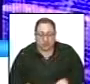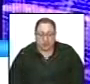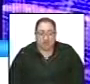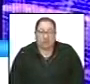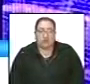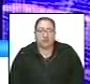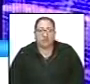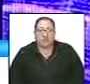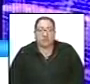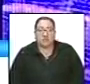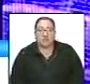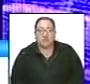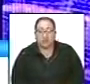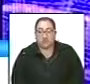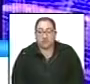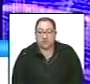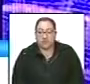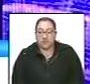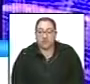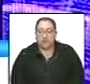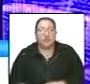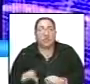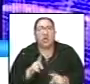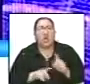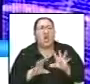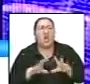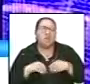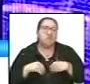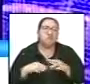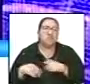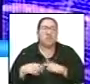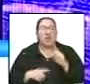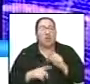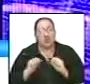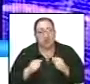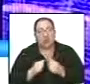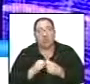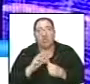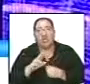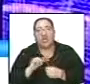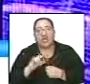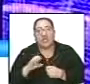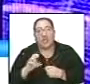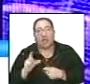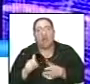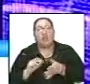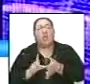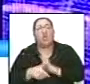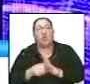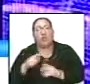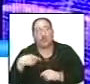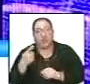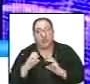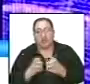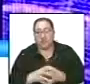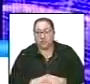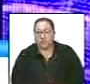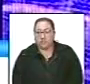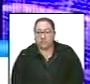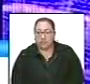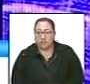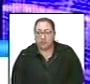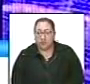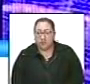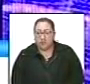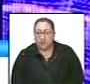mayoría de votos. Hubo algunas abstenciones y otras con reserva del tercer párrafo, referido